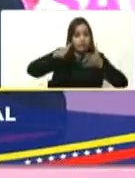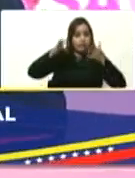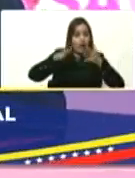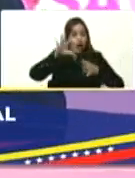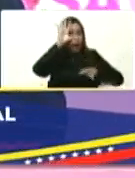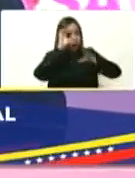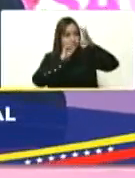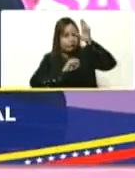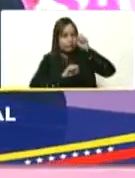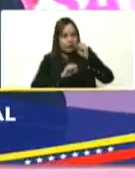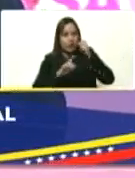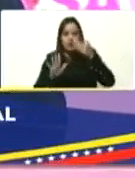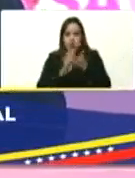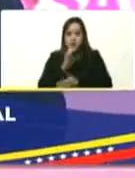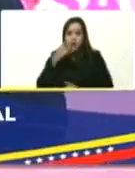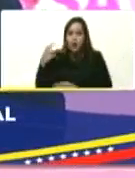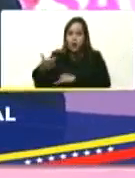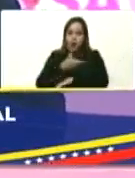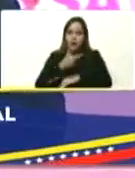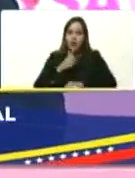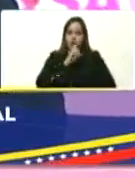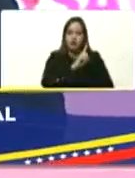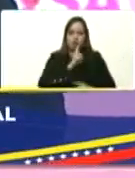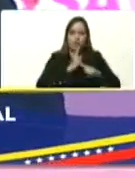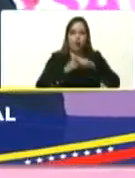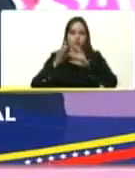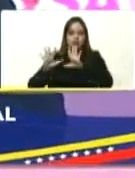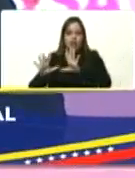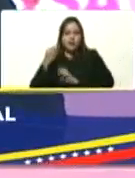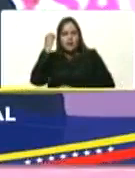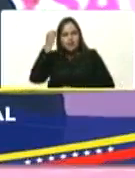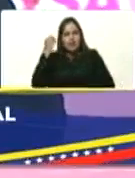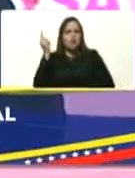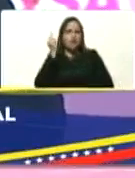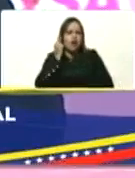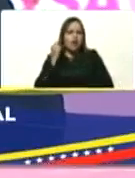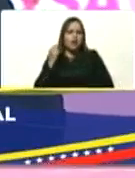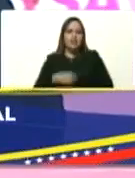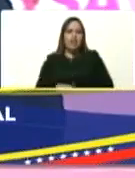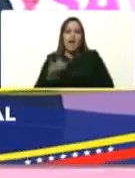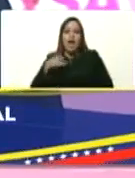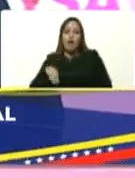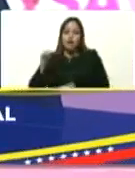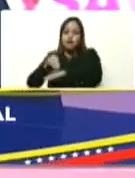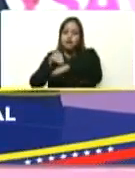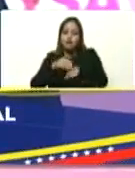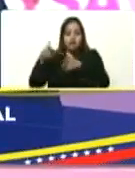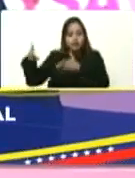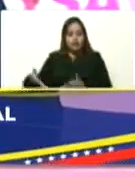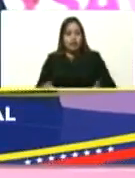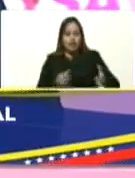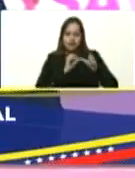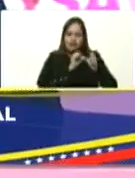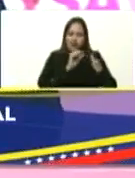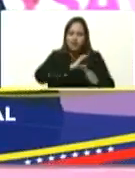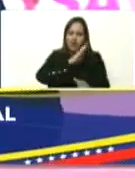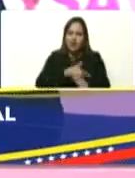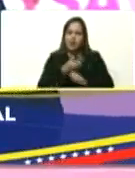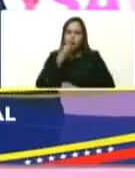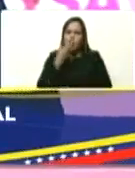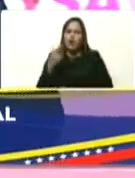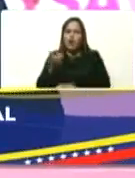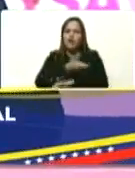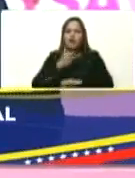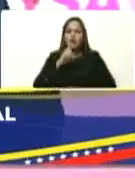sobre el buen gobierno del 1x10. Creemos que las mujeres somos las convocadas a seguir fortaleciendo el buen gobierno del